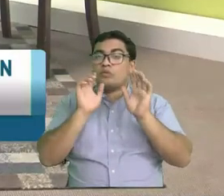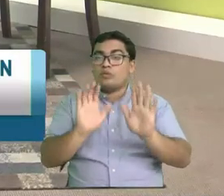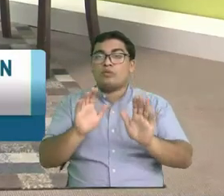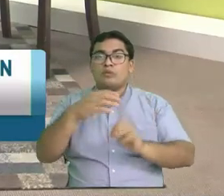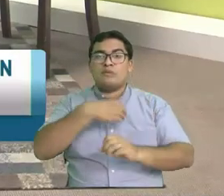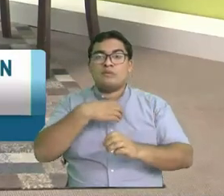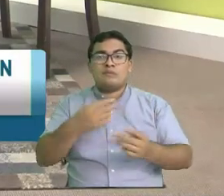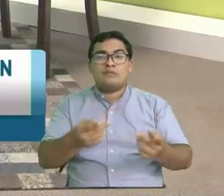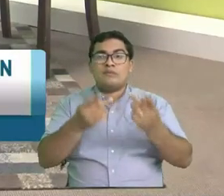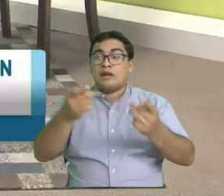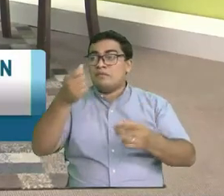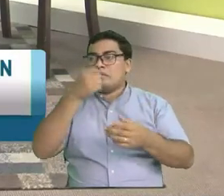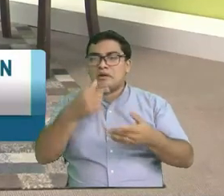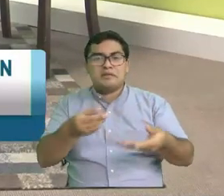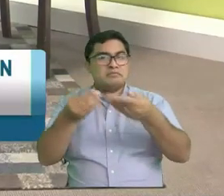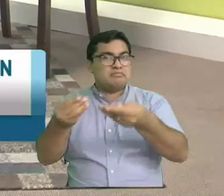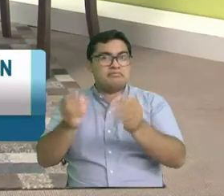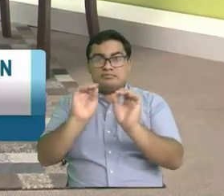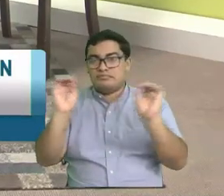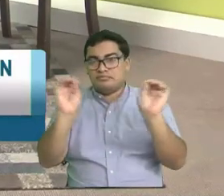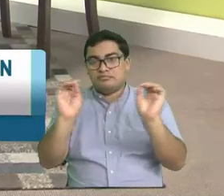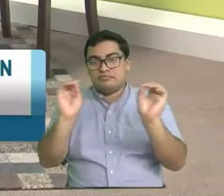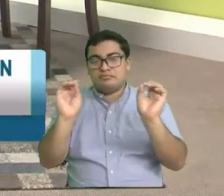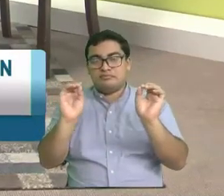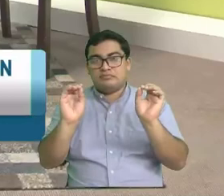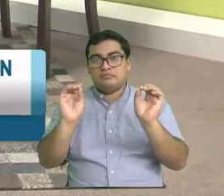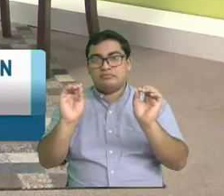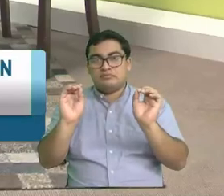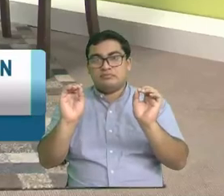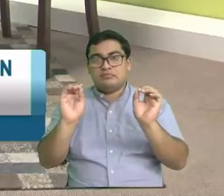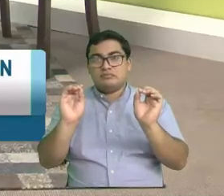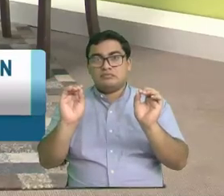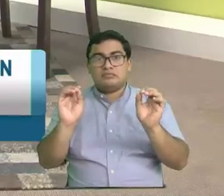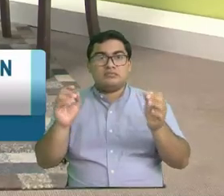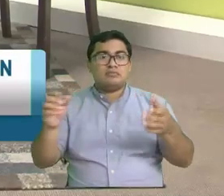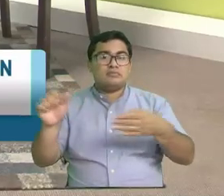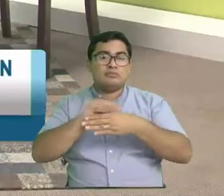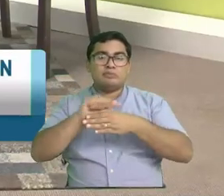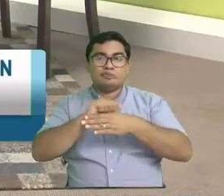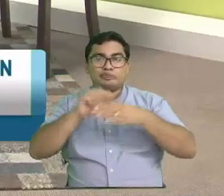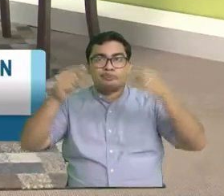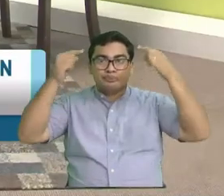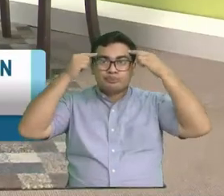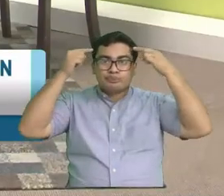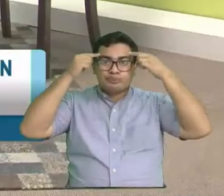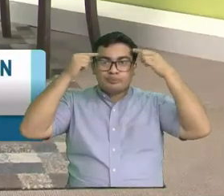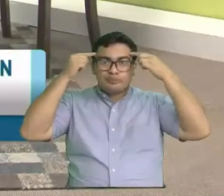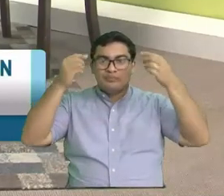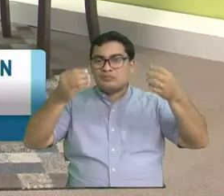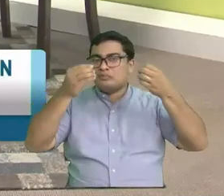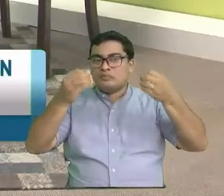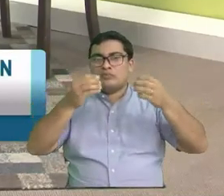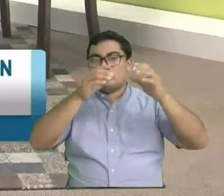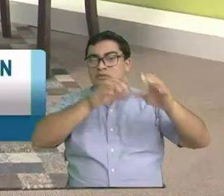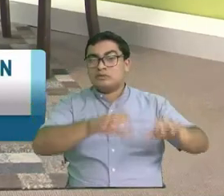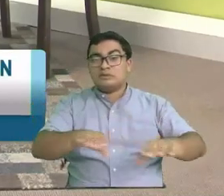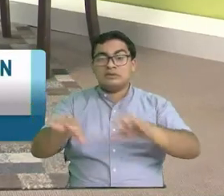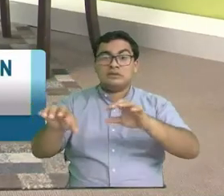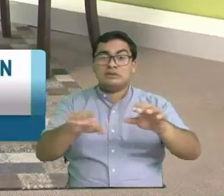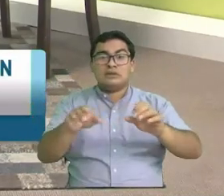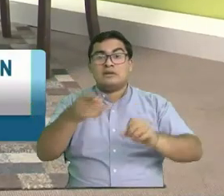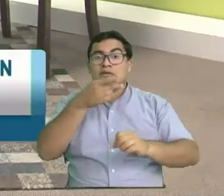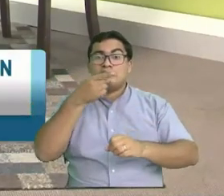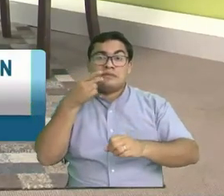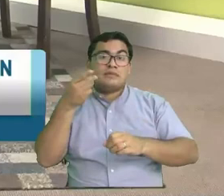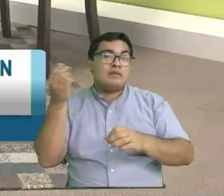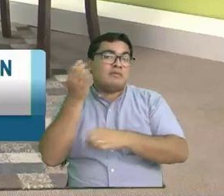No medicamentosos, los tratamientos no medicamentosos son las terapias de concentración. Uh-huh. Existen una serie de actividades que los papás y los